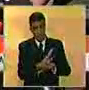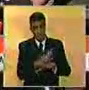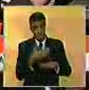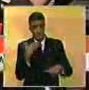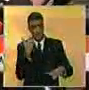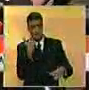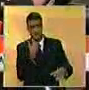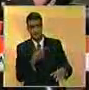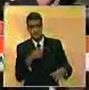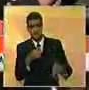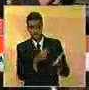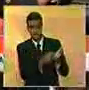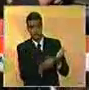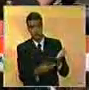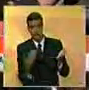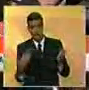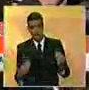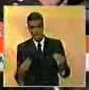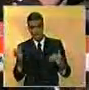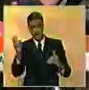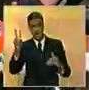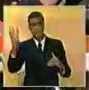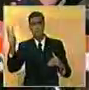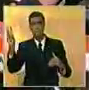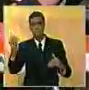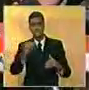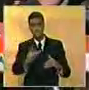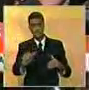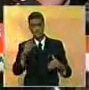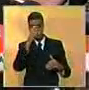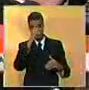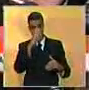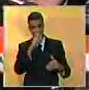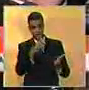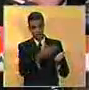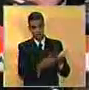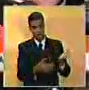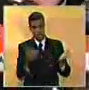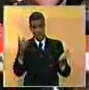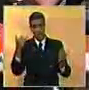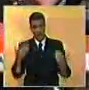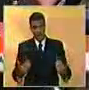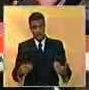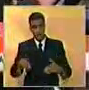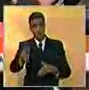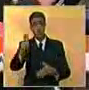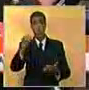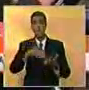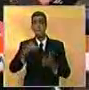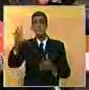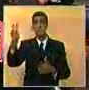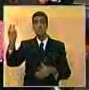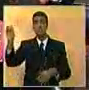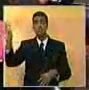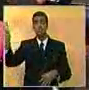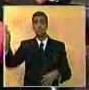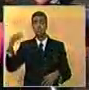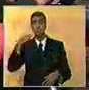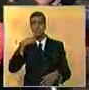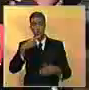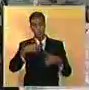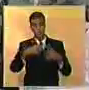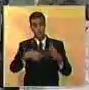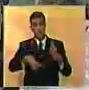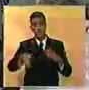reporta en la semana, hasta la semana número 27, que es la que tenemos computada en este momento, 2.265 casos